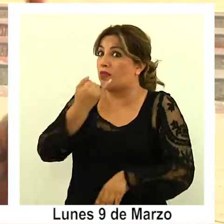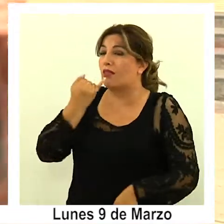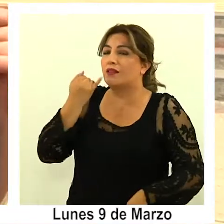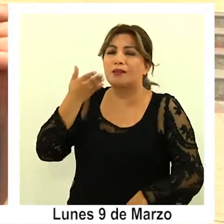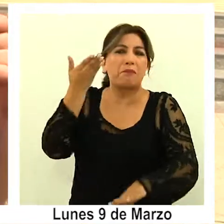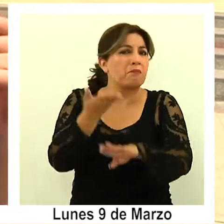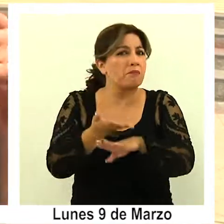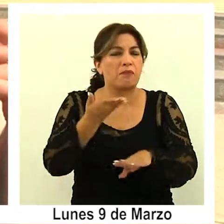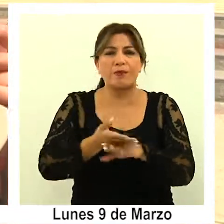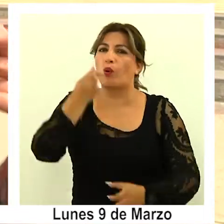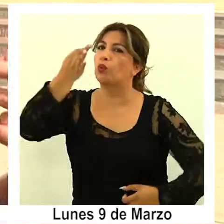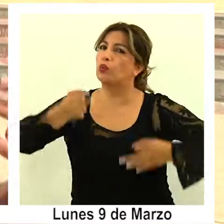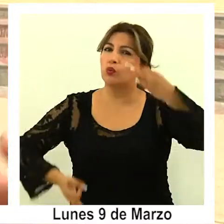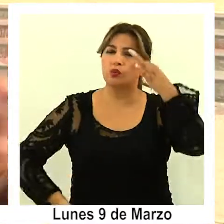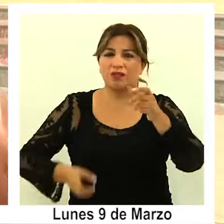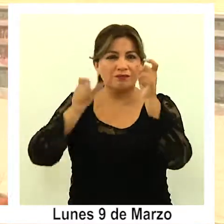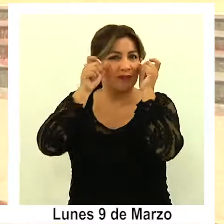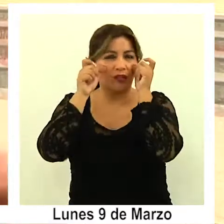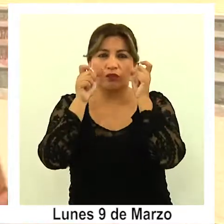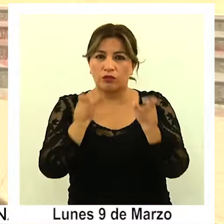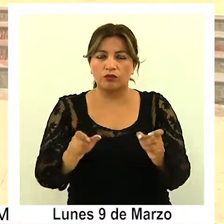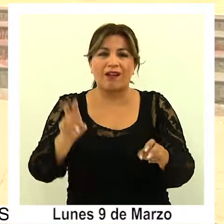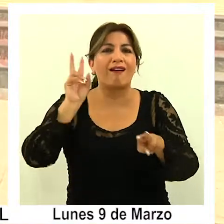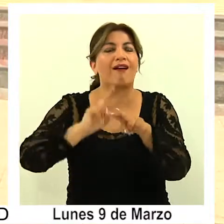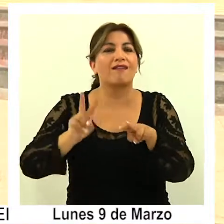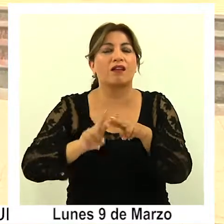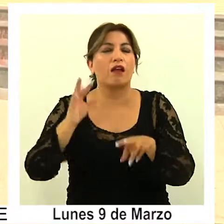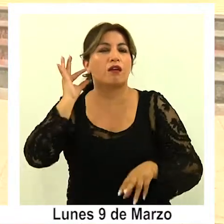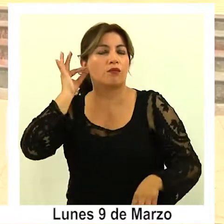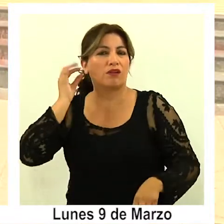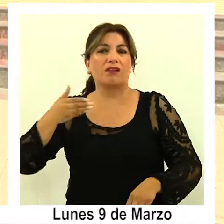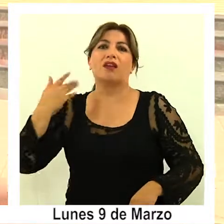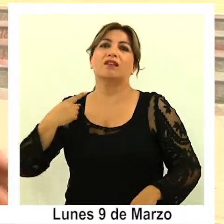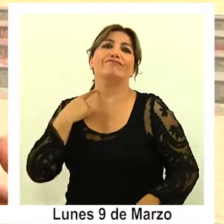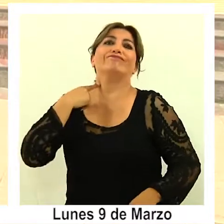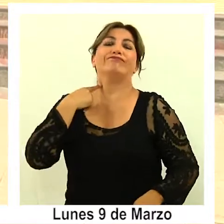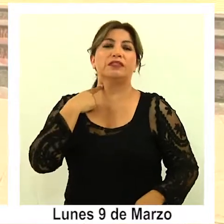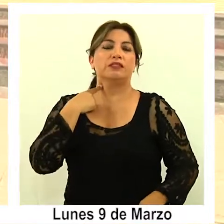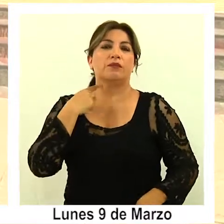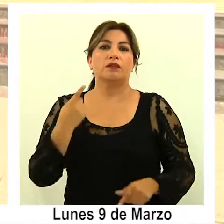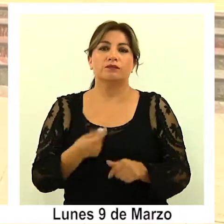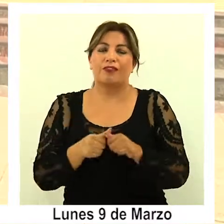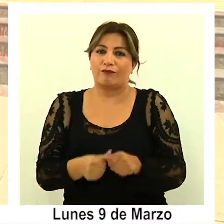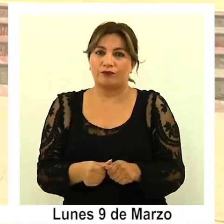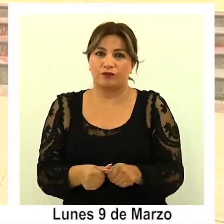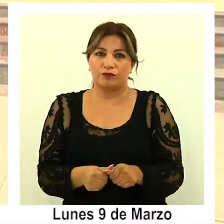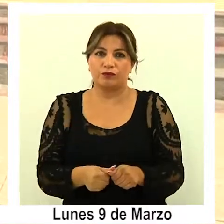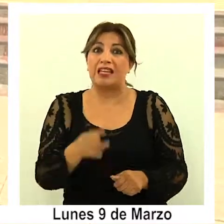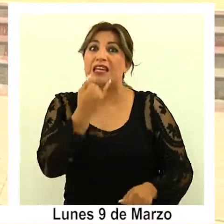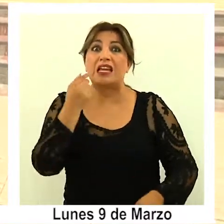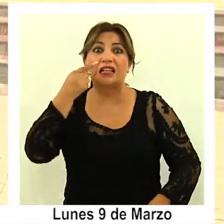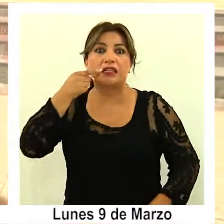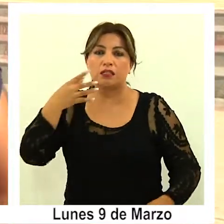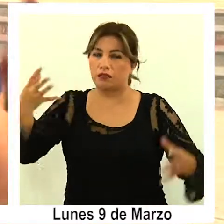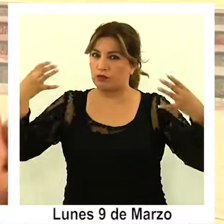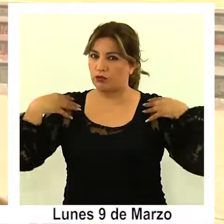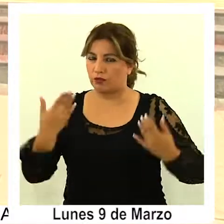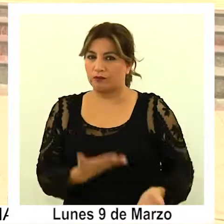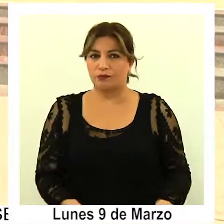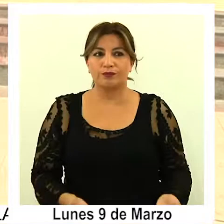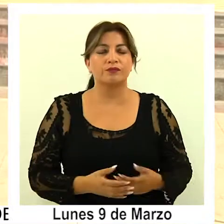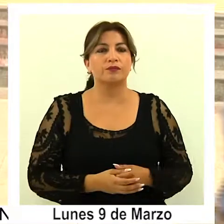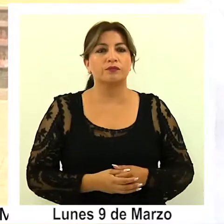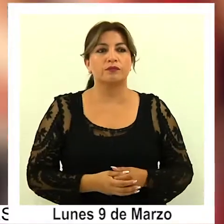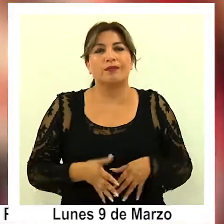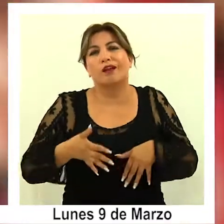como acá la intendencia le exigimos a y justicia fiscalización y reparación a las chicas que fueron víctimas acá de la intendencia que el intendente estaba a